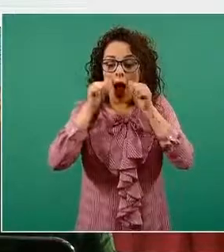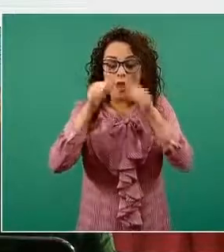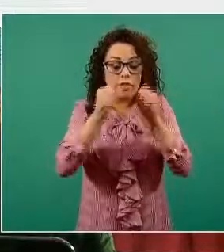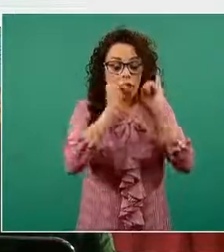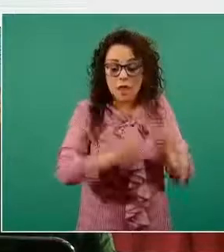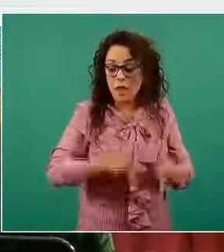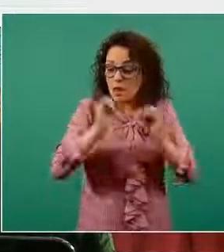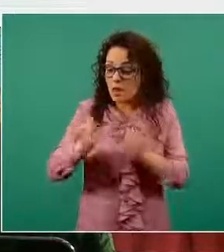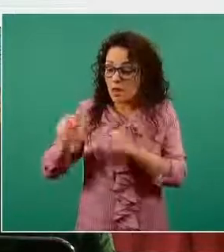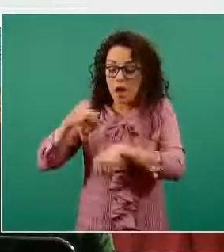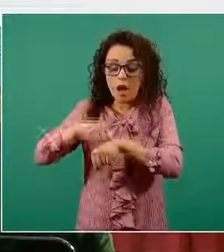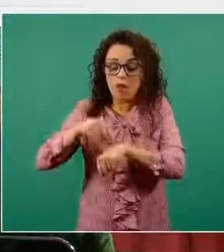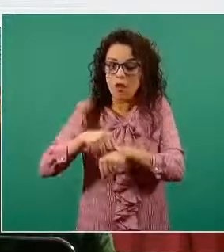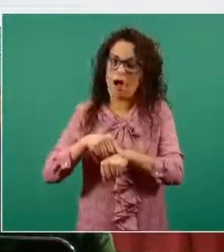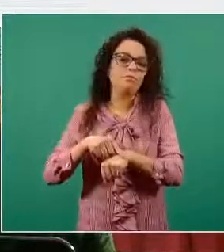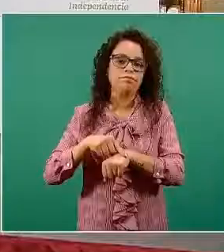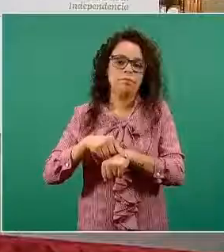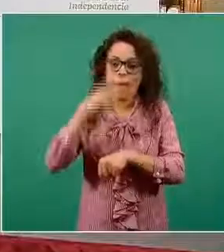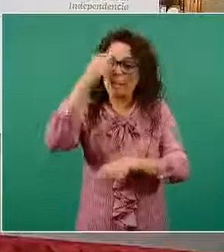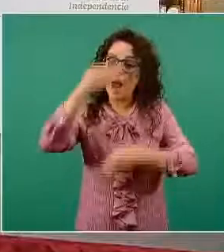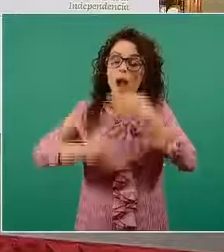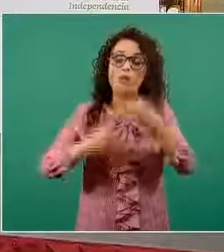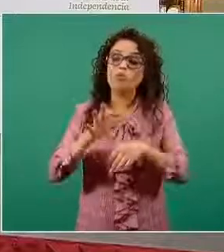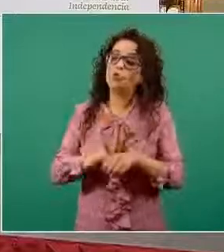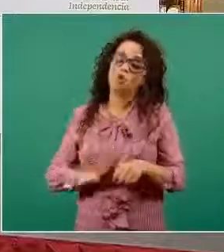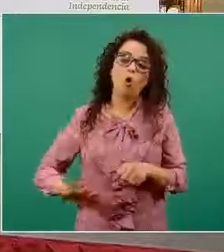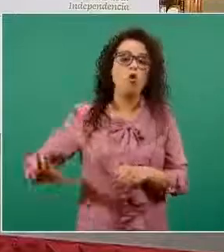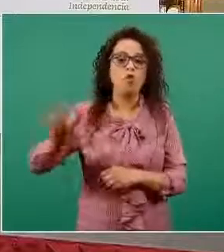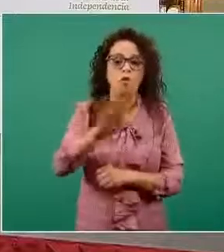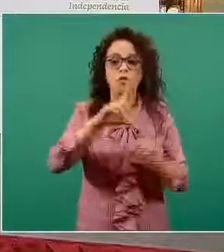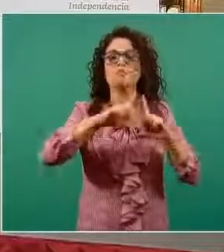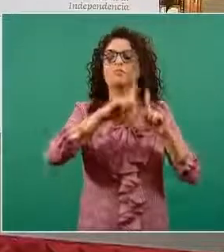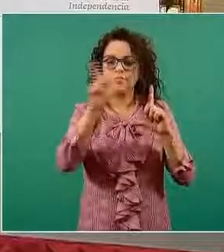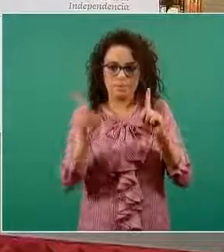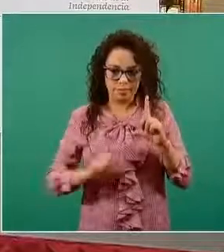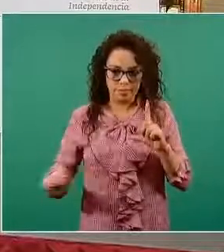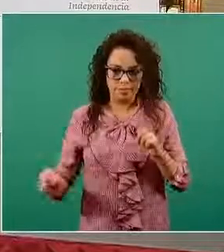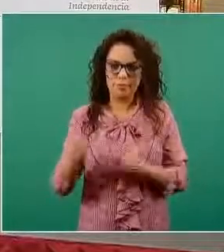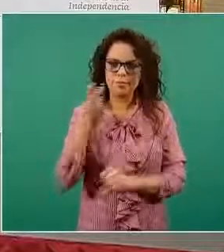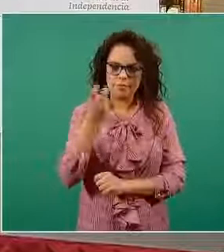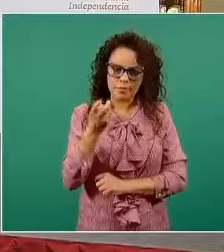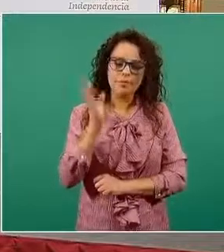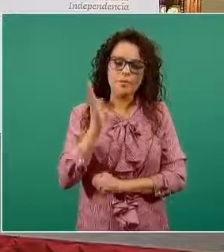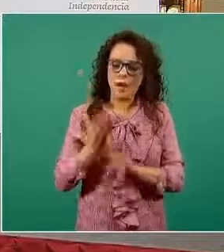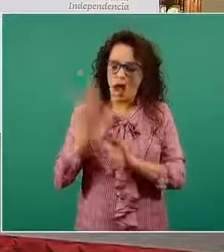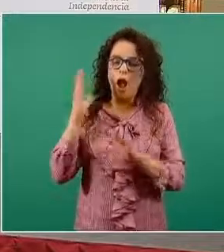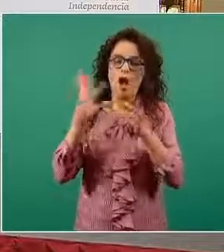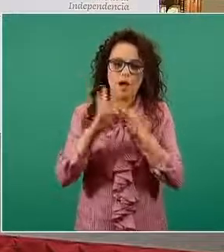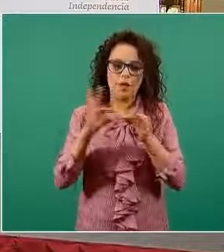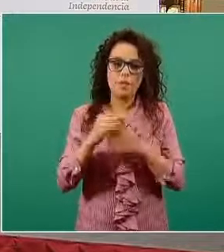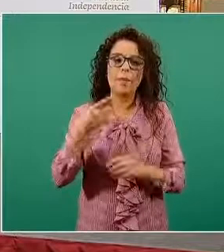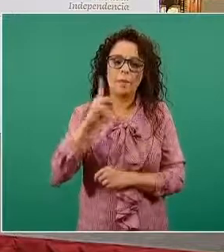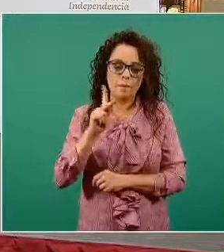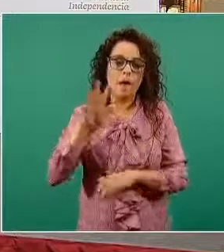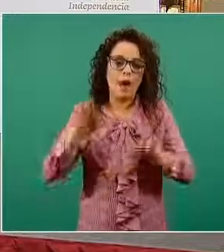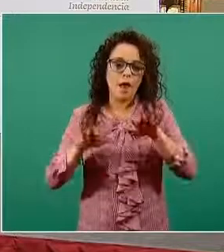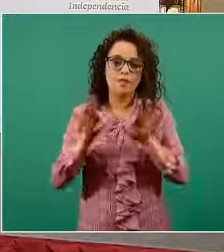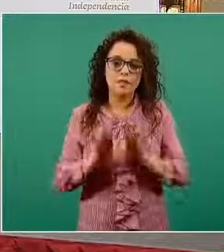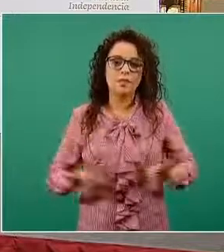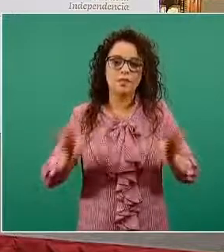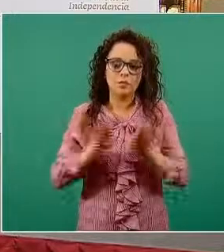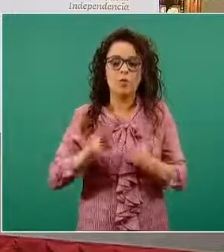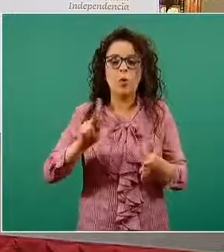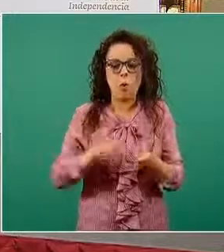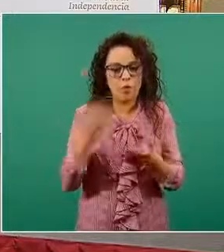individual. Esto ya lo habíamos comentado en otras ocasiones, pero de cuando en cuando conviene recordar al público en general y también a los medios